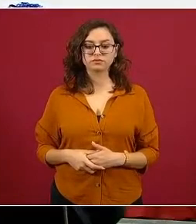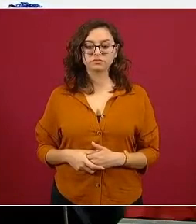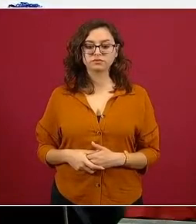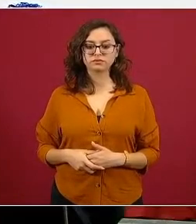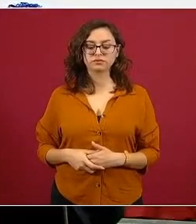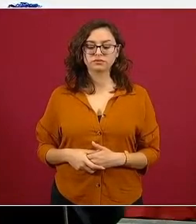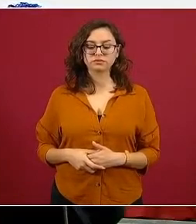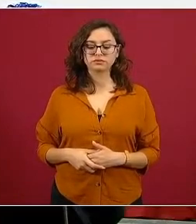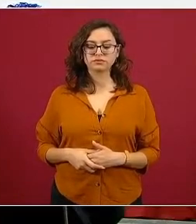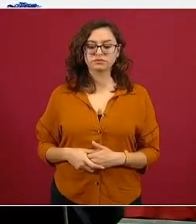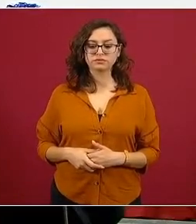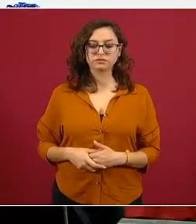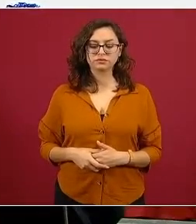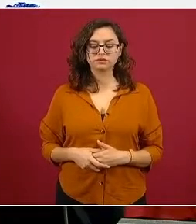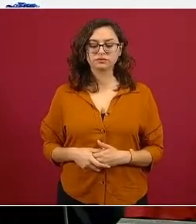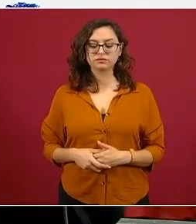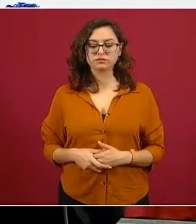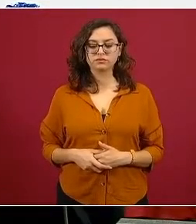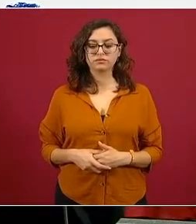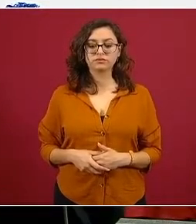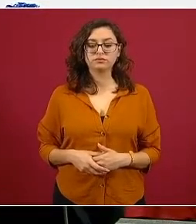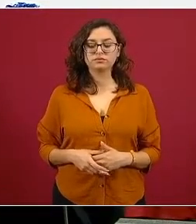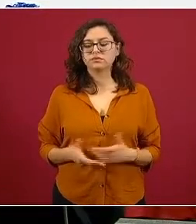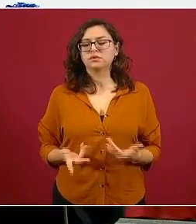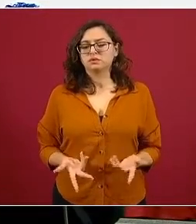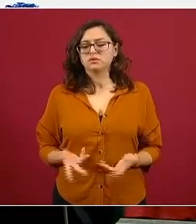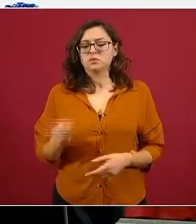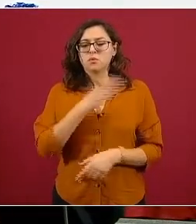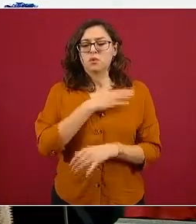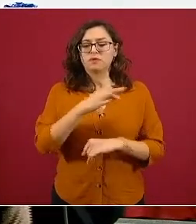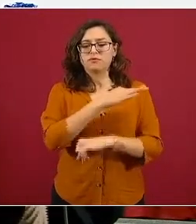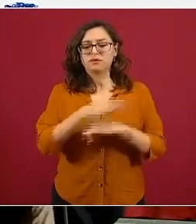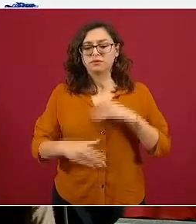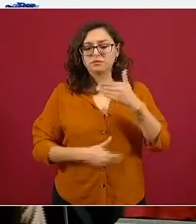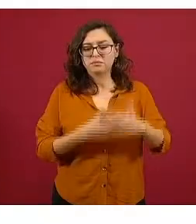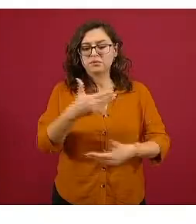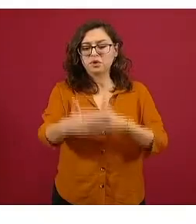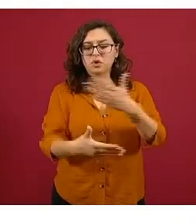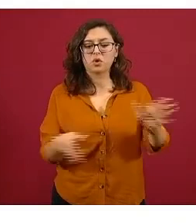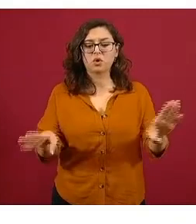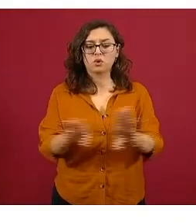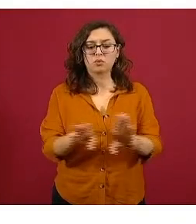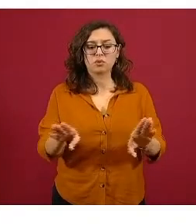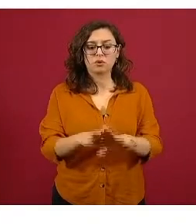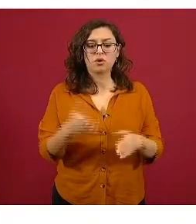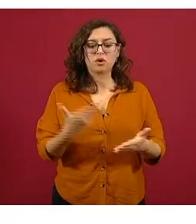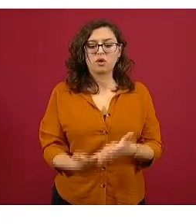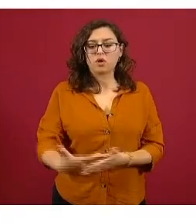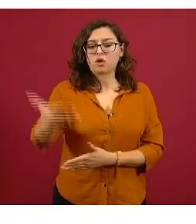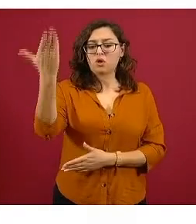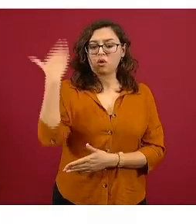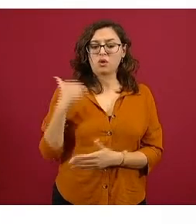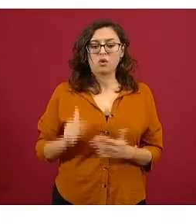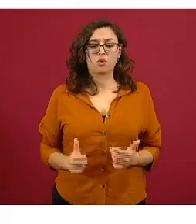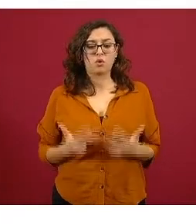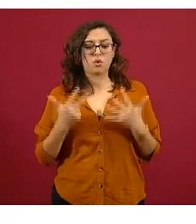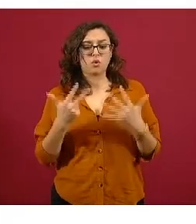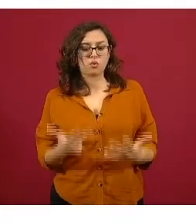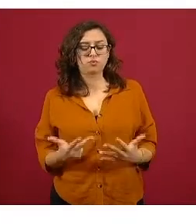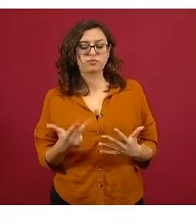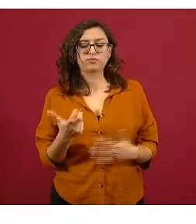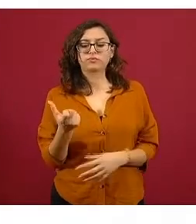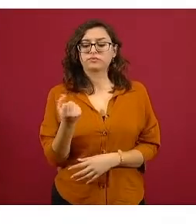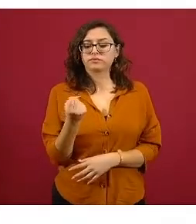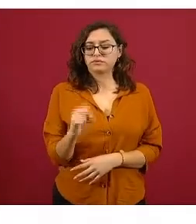Las siguientes etapas del Buen Fin, ¿cómo son? Empezamos el pasado 8 de septiembre, apenas la semana pasada, con la conferencia